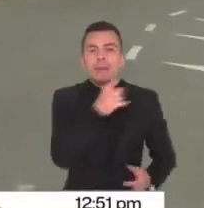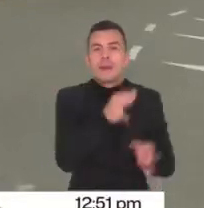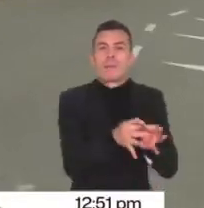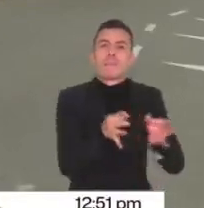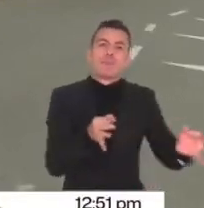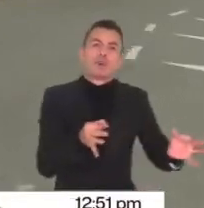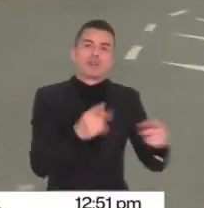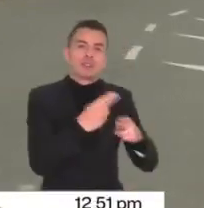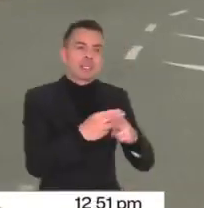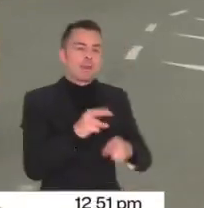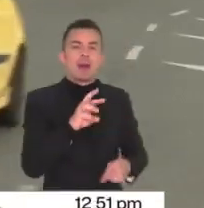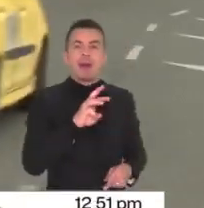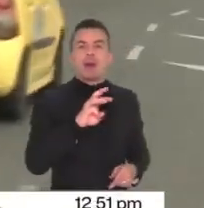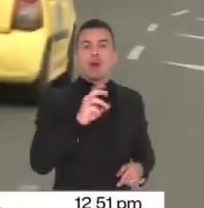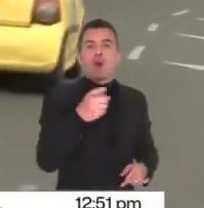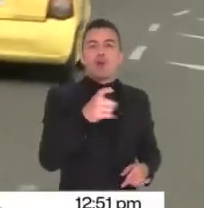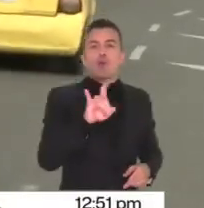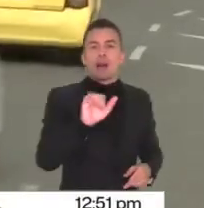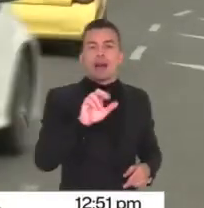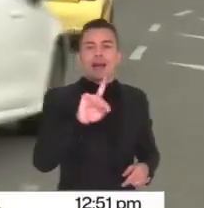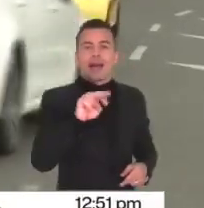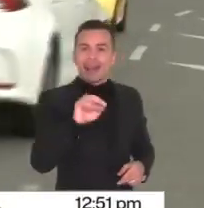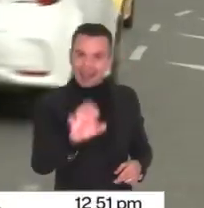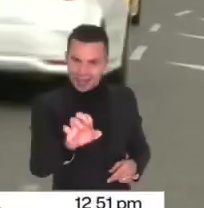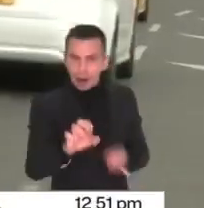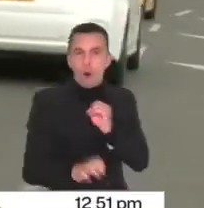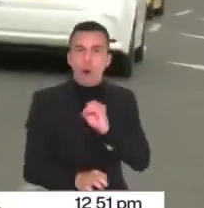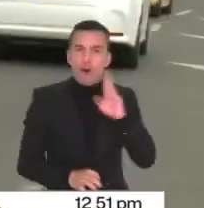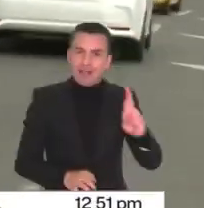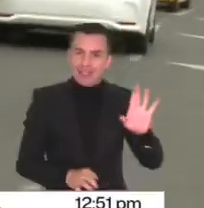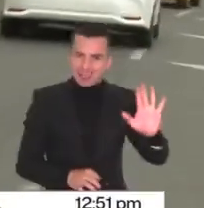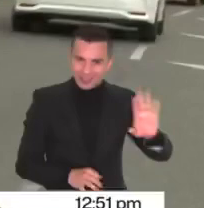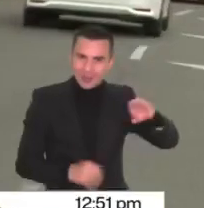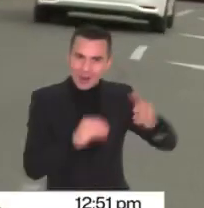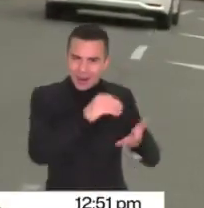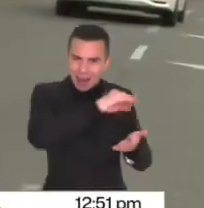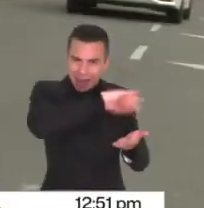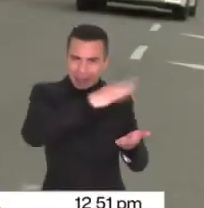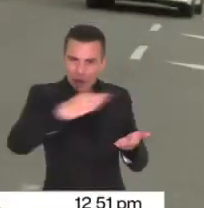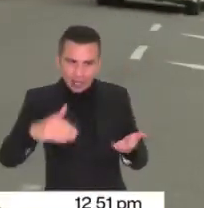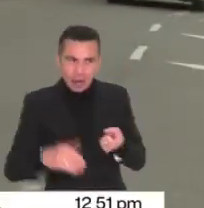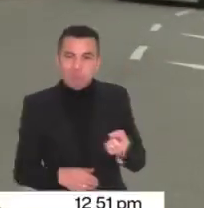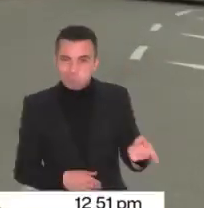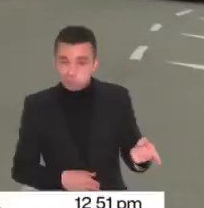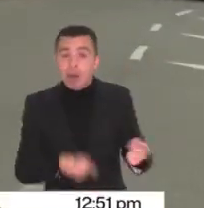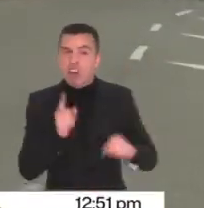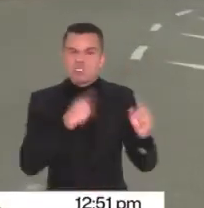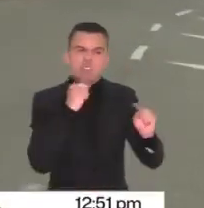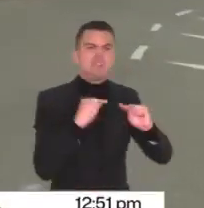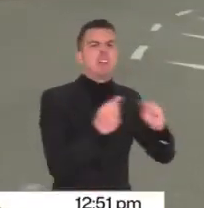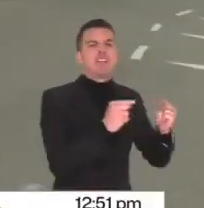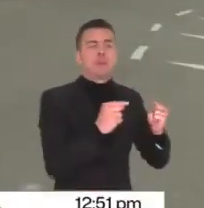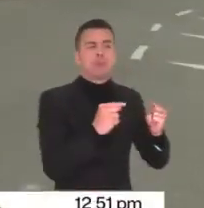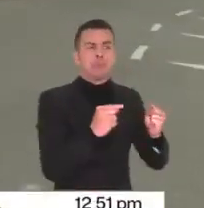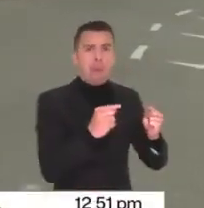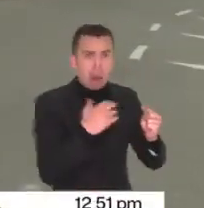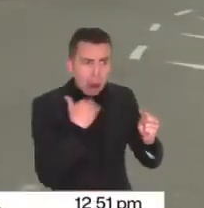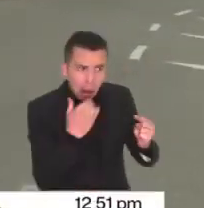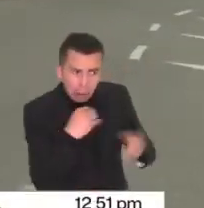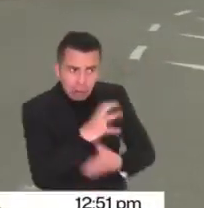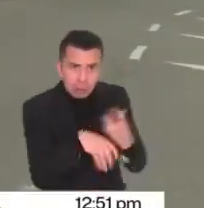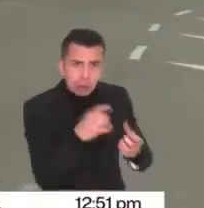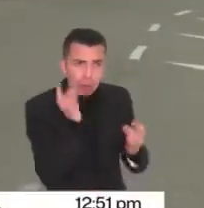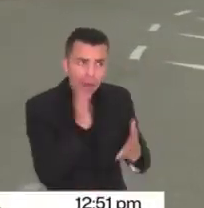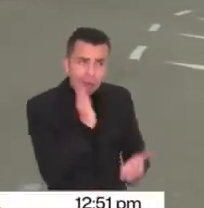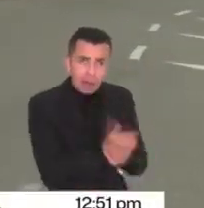de Guarne, en el oriente de Antioquia, en donde sí se enfrentaron algunos hinchas, pero sin embargo no pasó a mayores, la situación no pasó a mayores y no